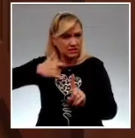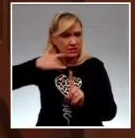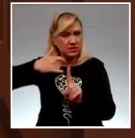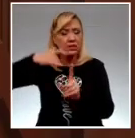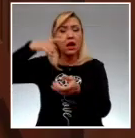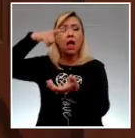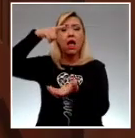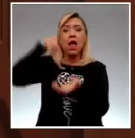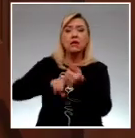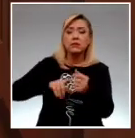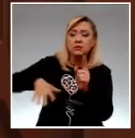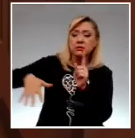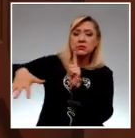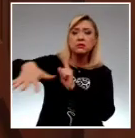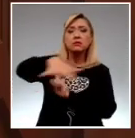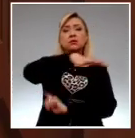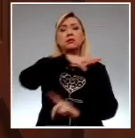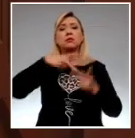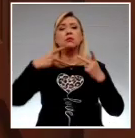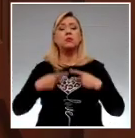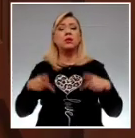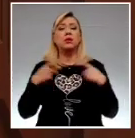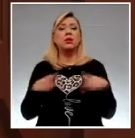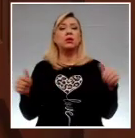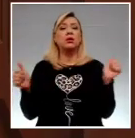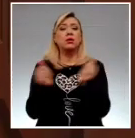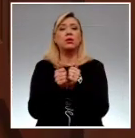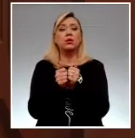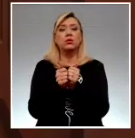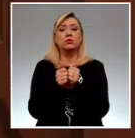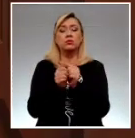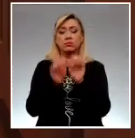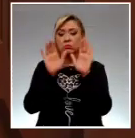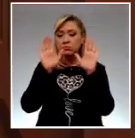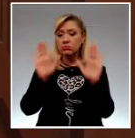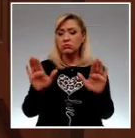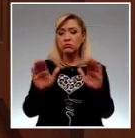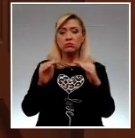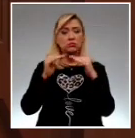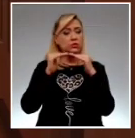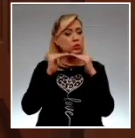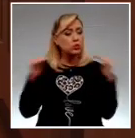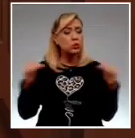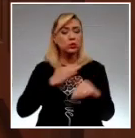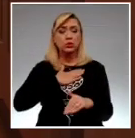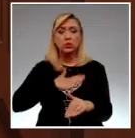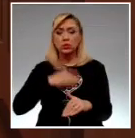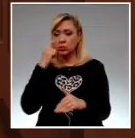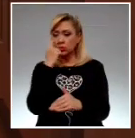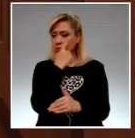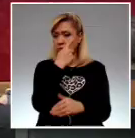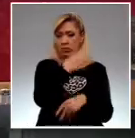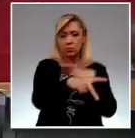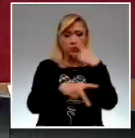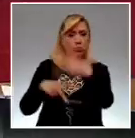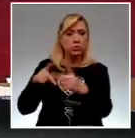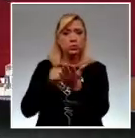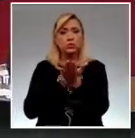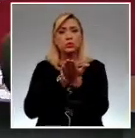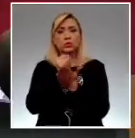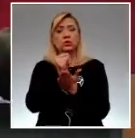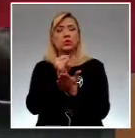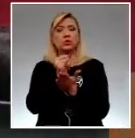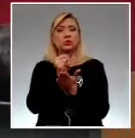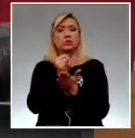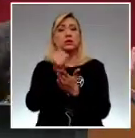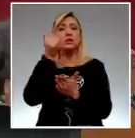sociedad basada en los equilibrios democráticos y en el respeto por la ley. La